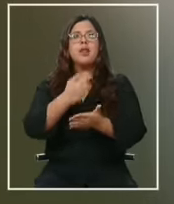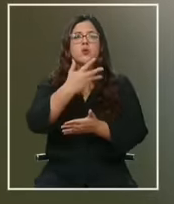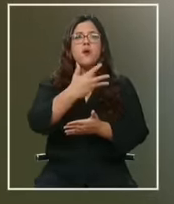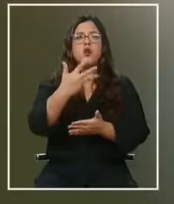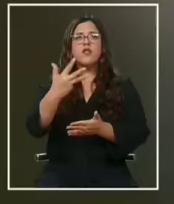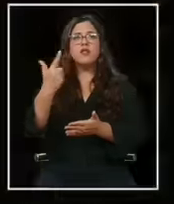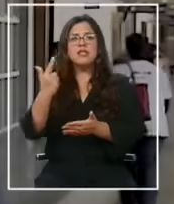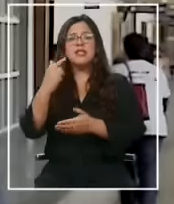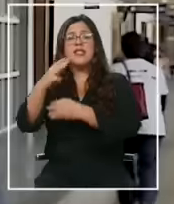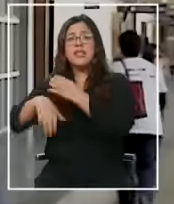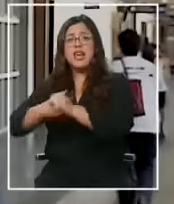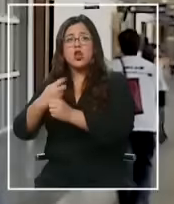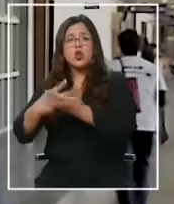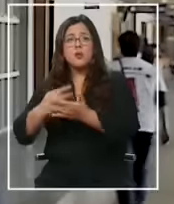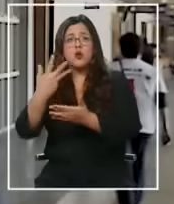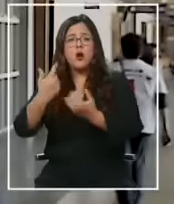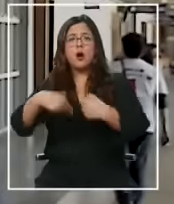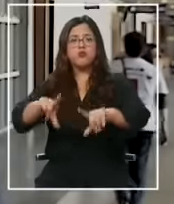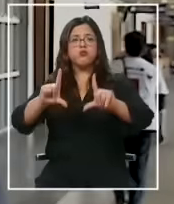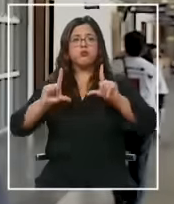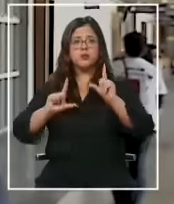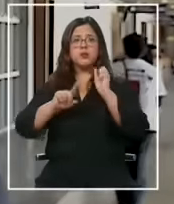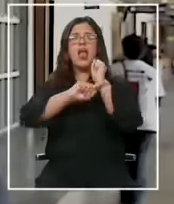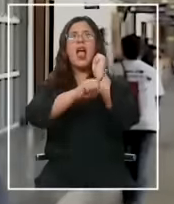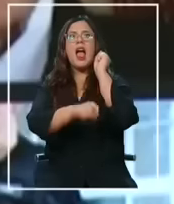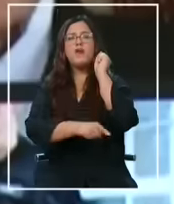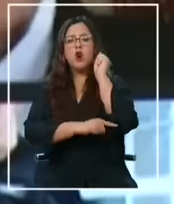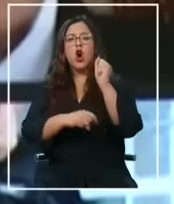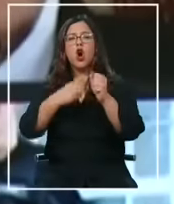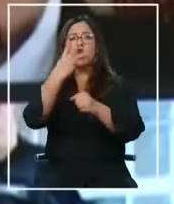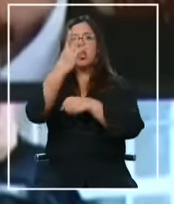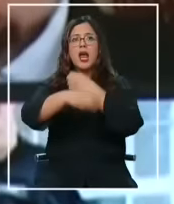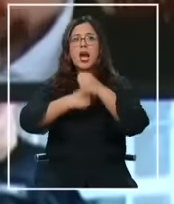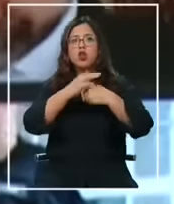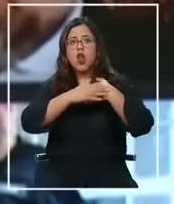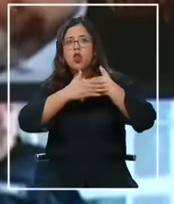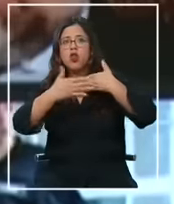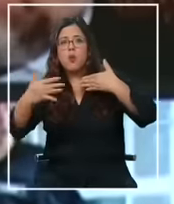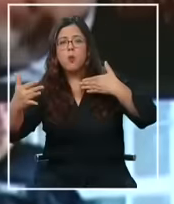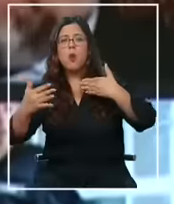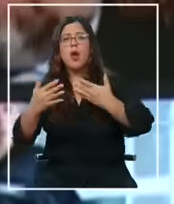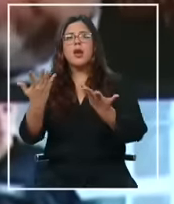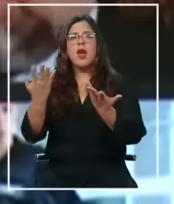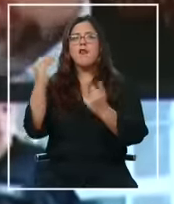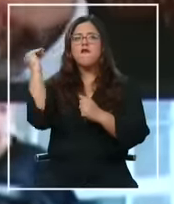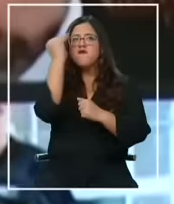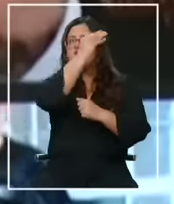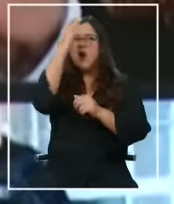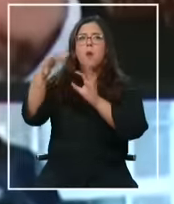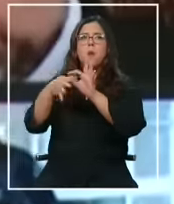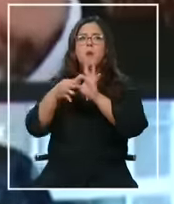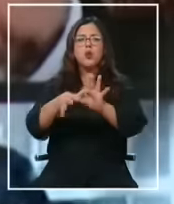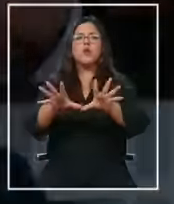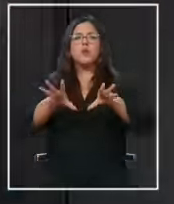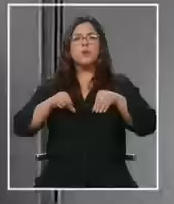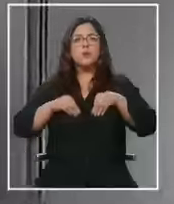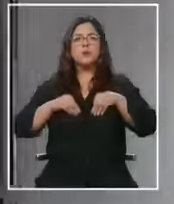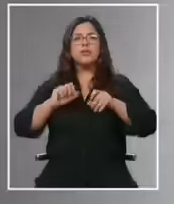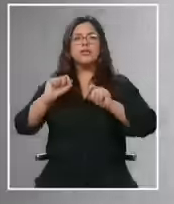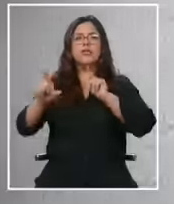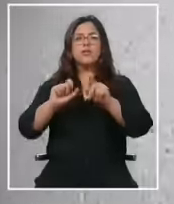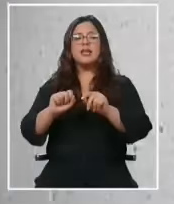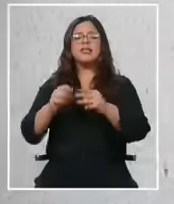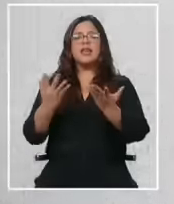1997 y en 2009 se tituló como abogado. 3 años después se hizo conocido tras asumir la defensa de